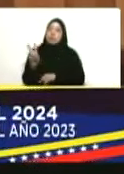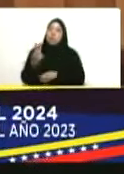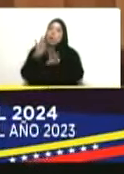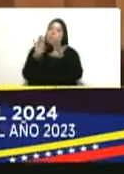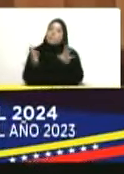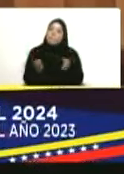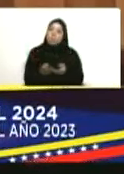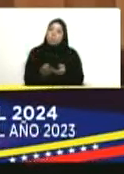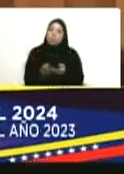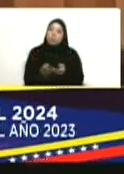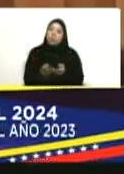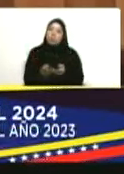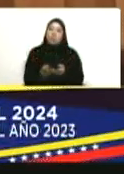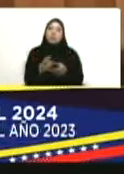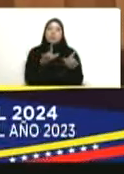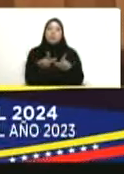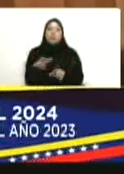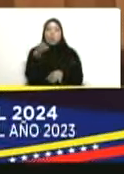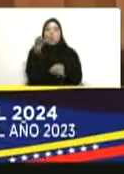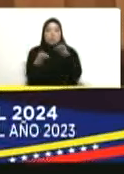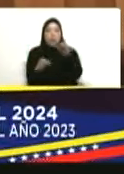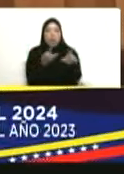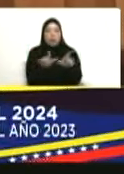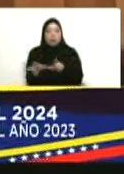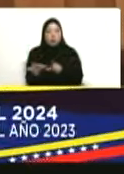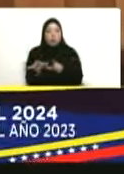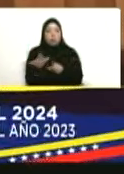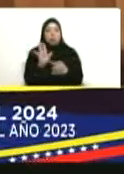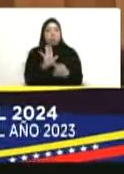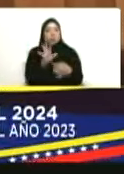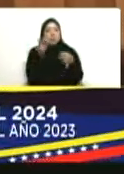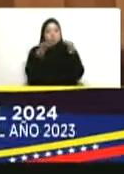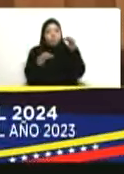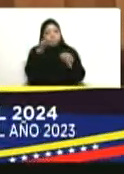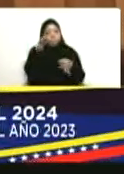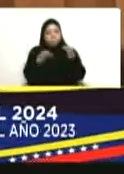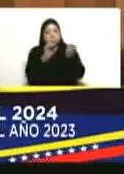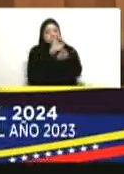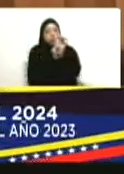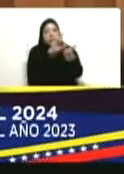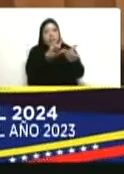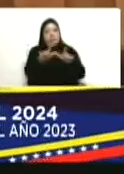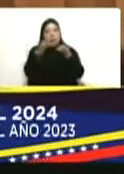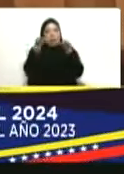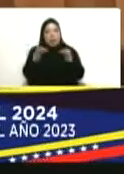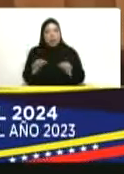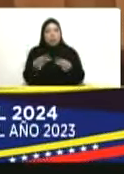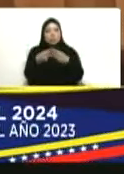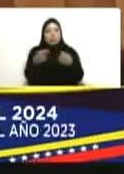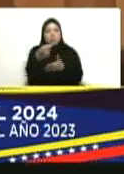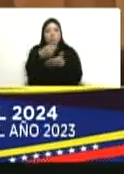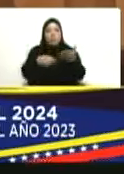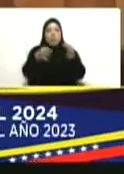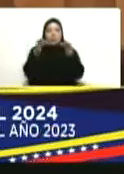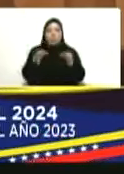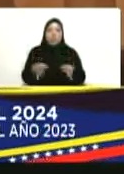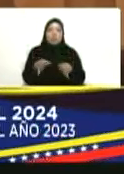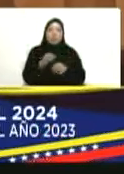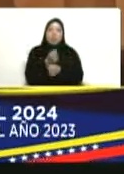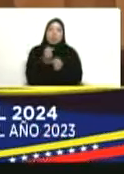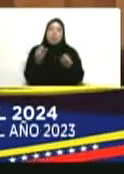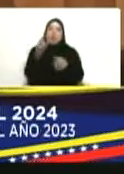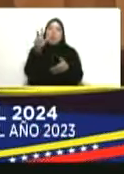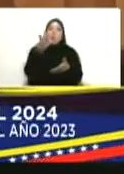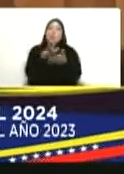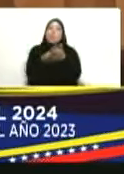mundo, cosa juzgada, cosa sentenciada, definitivamente firme.